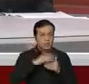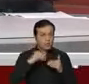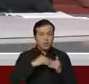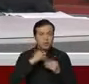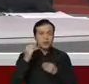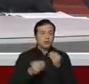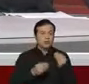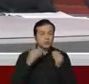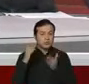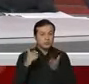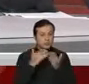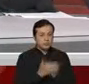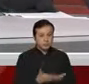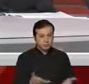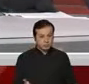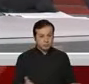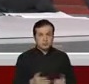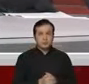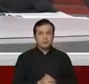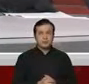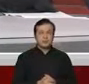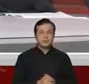se enfocarán principalmente en este momento?